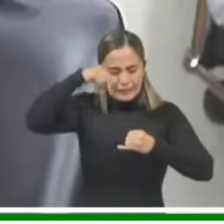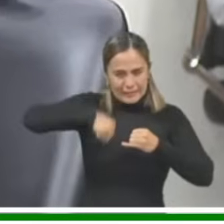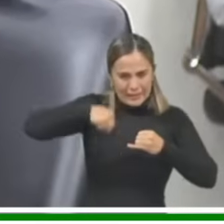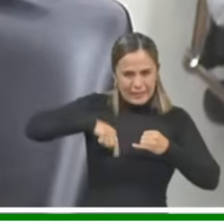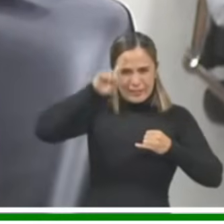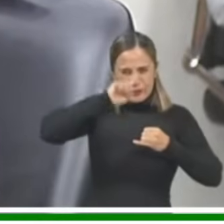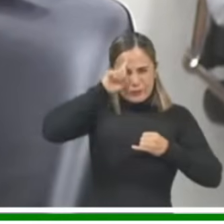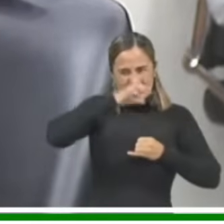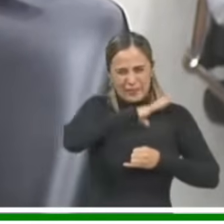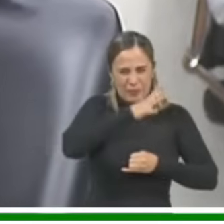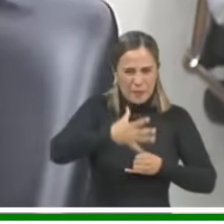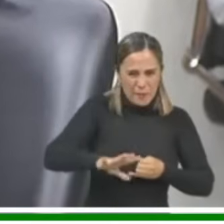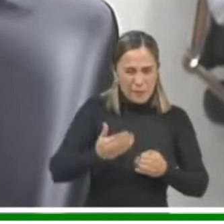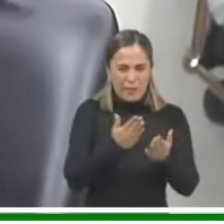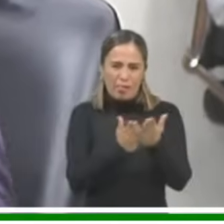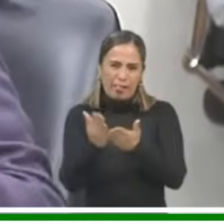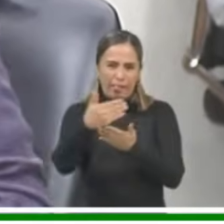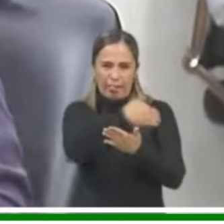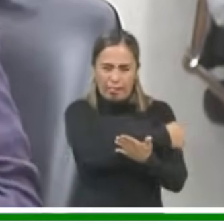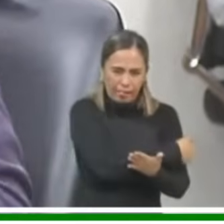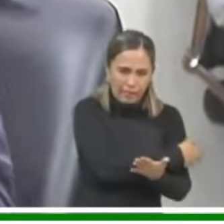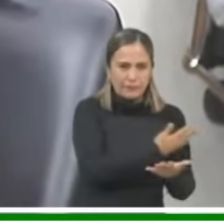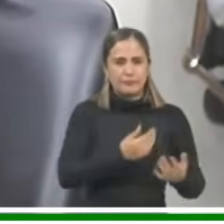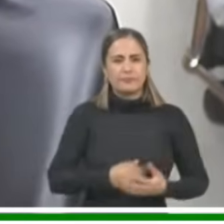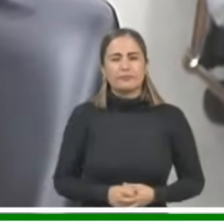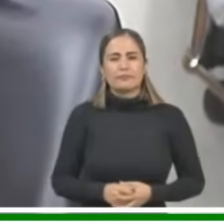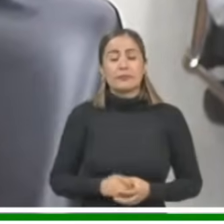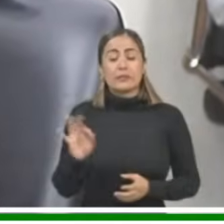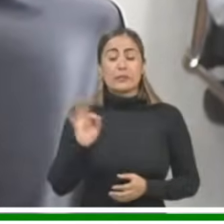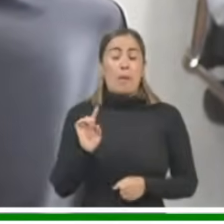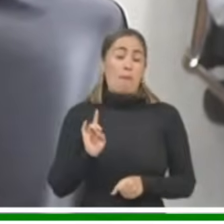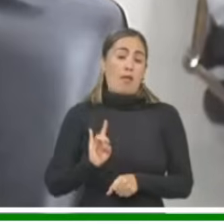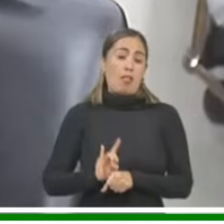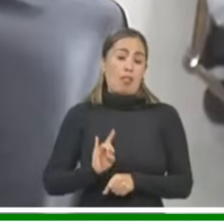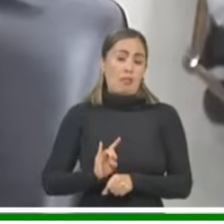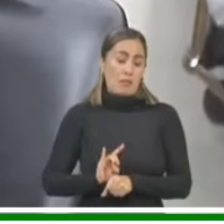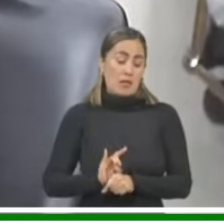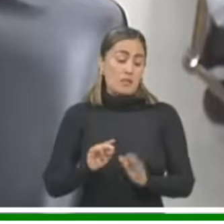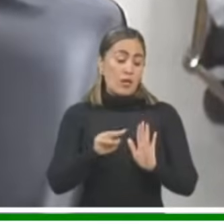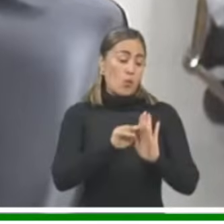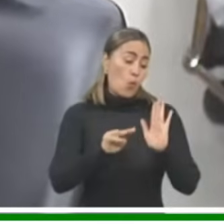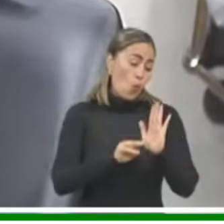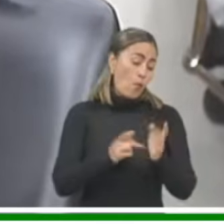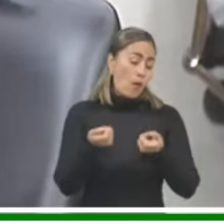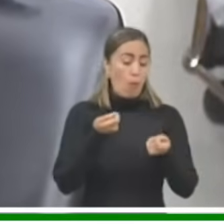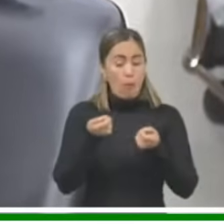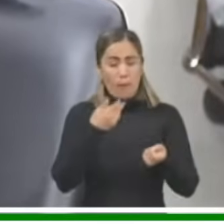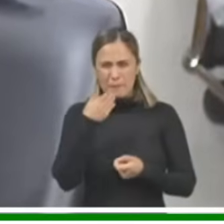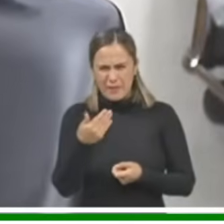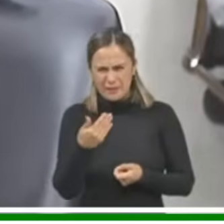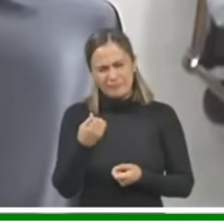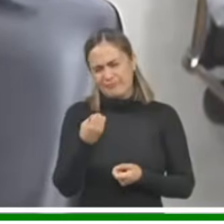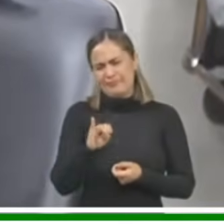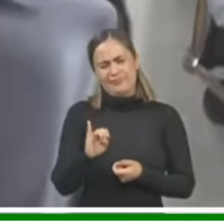pretenden tener un sesgo político, dotándolo en apariencia de una serie de normativas y regulaciones, pues además de